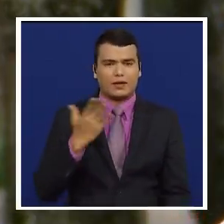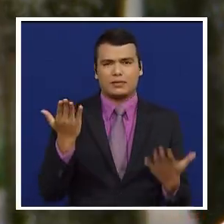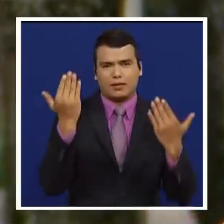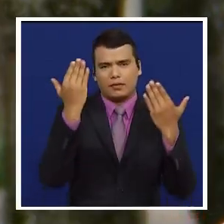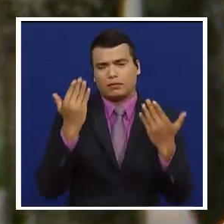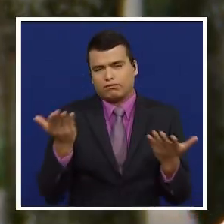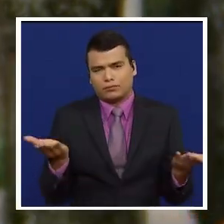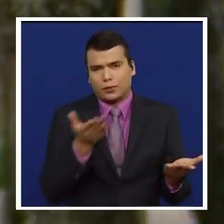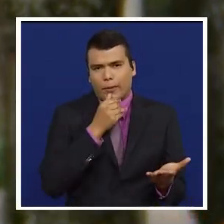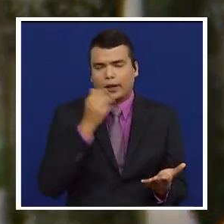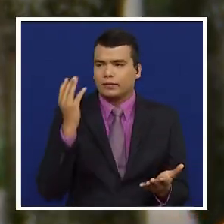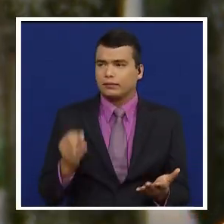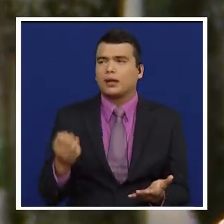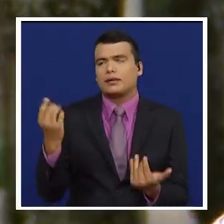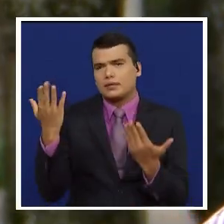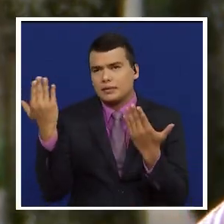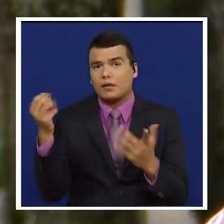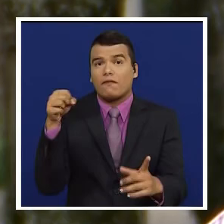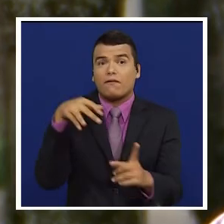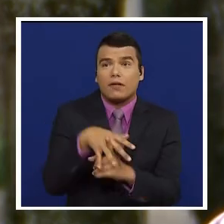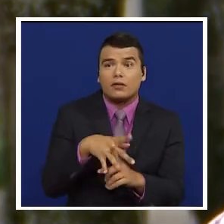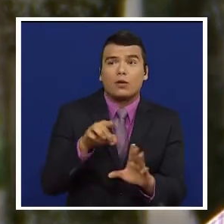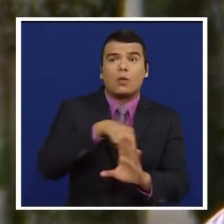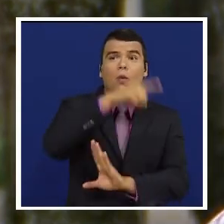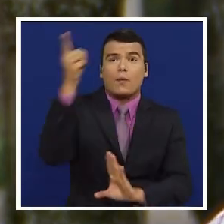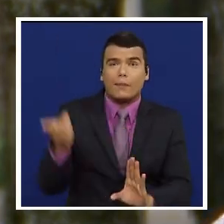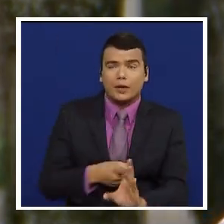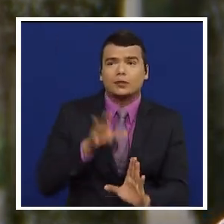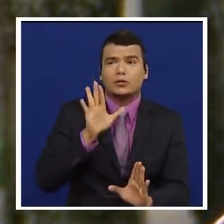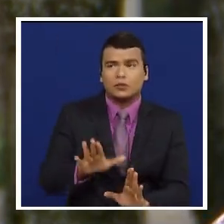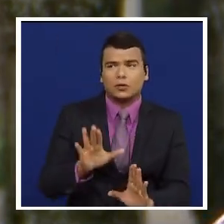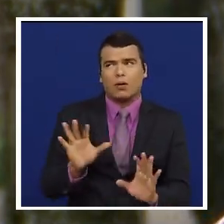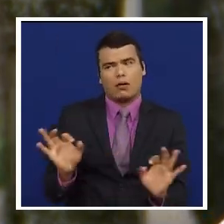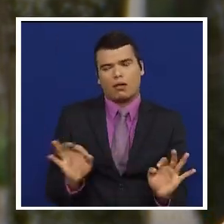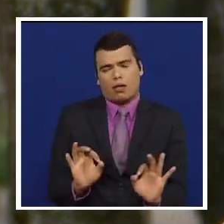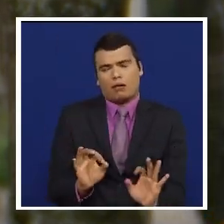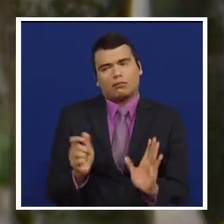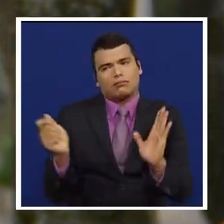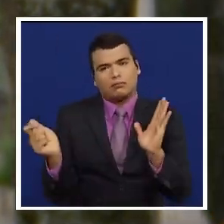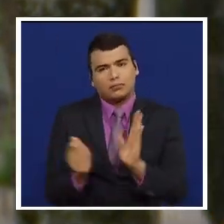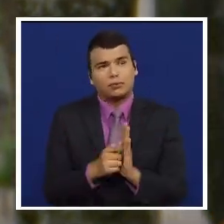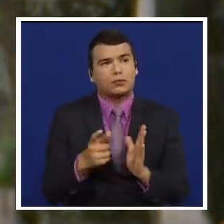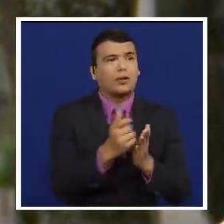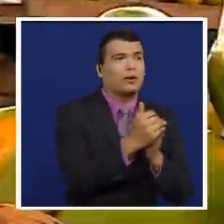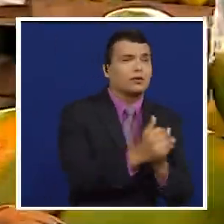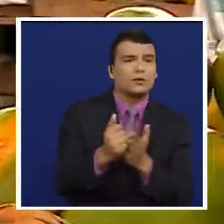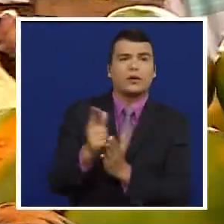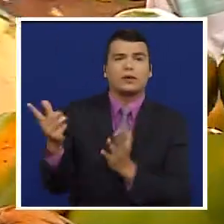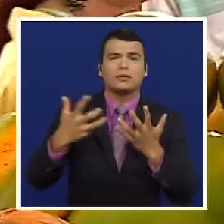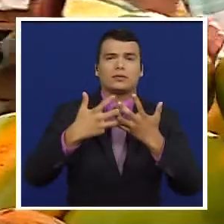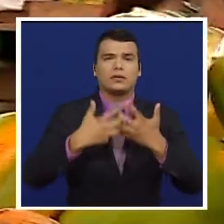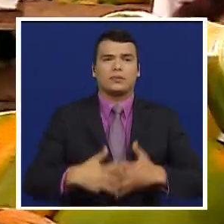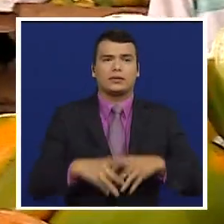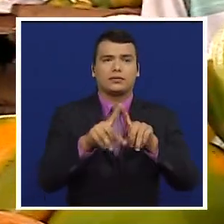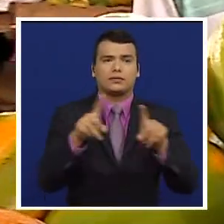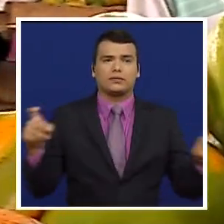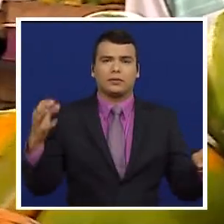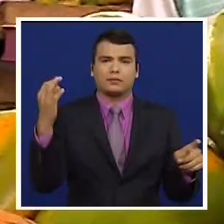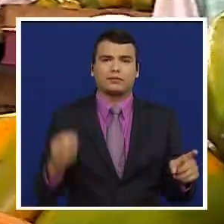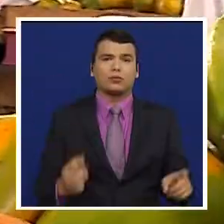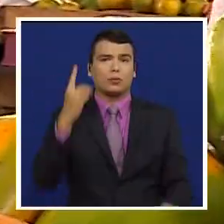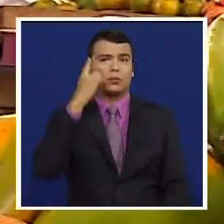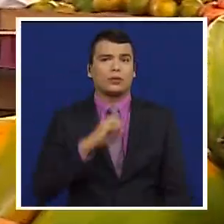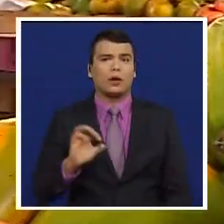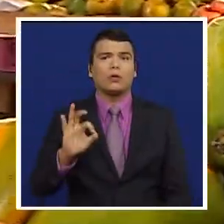servido para poder contrarrestar los efectos y digamos que resolver las necesidades más apremiantes de las compañías que tenían un día o casi que cero días